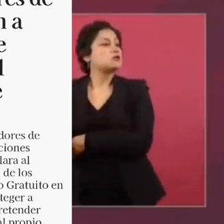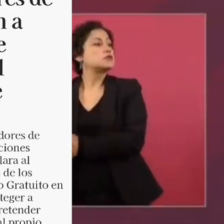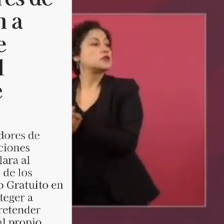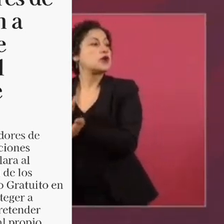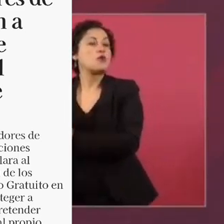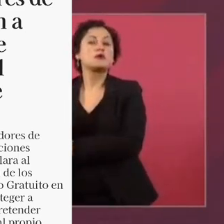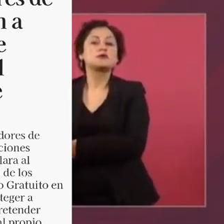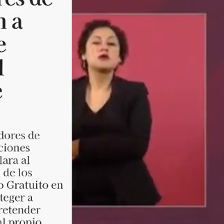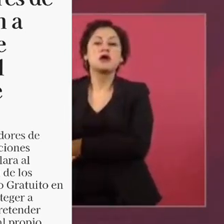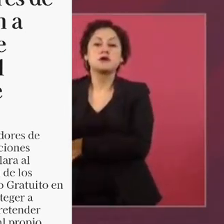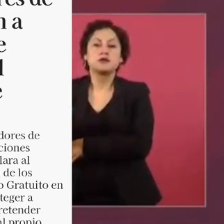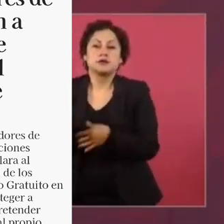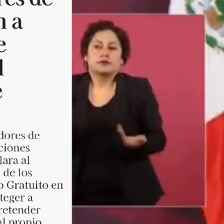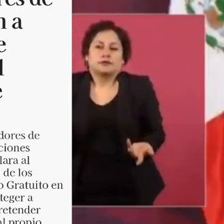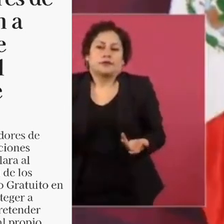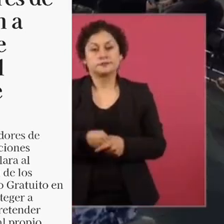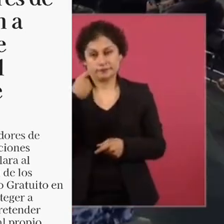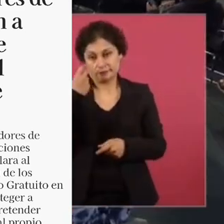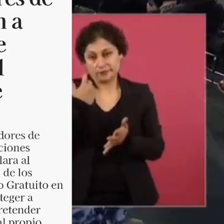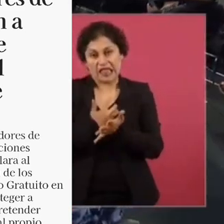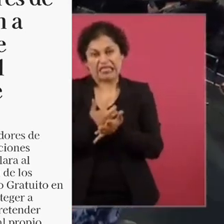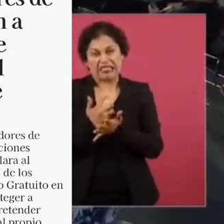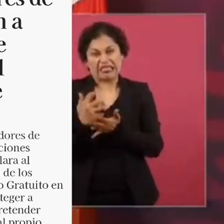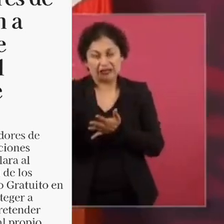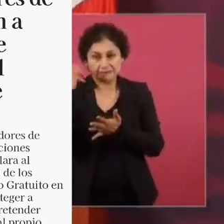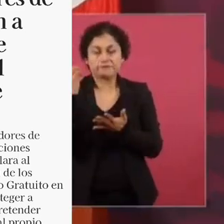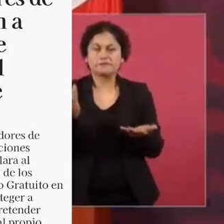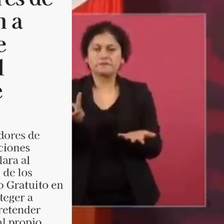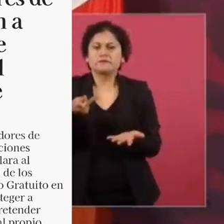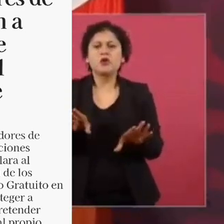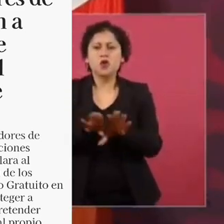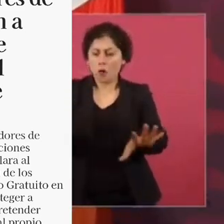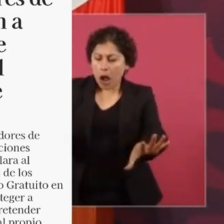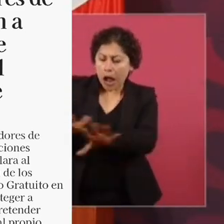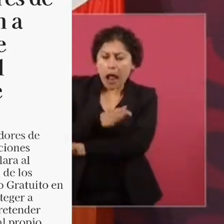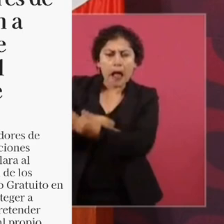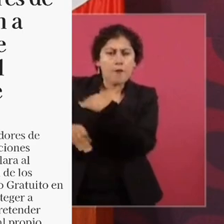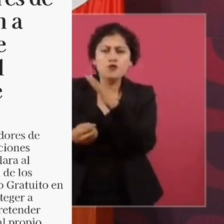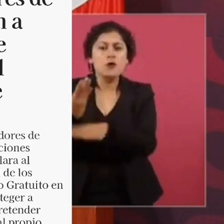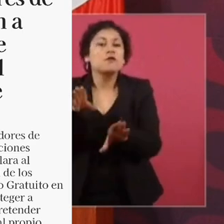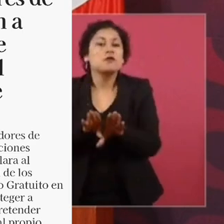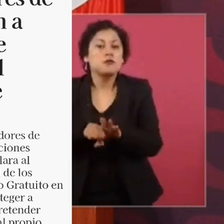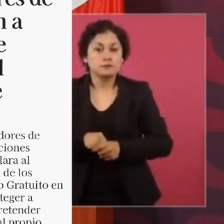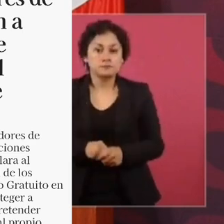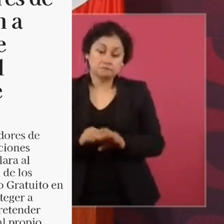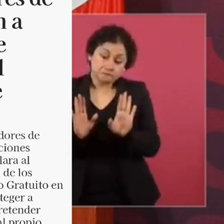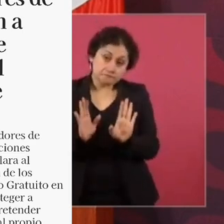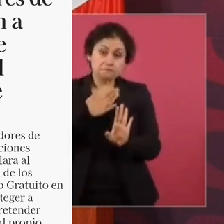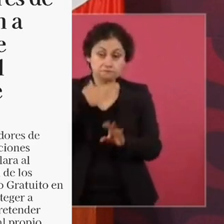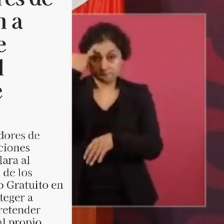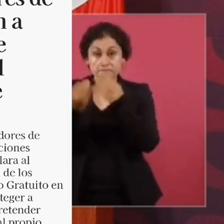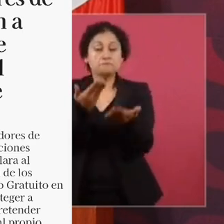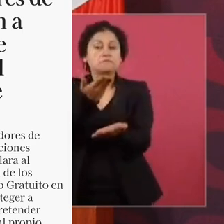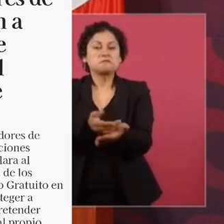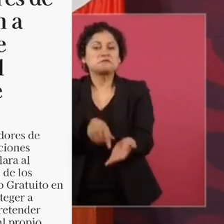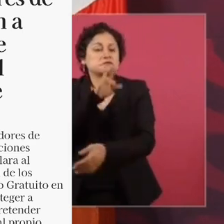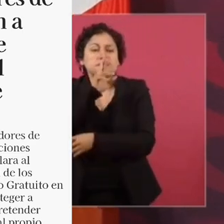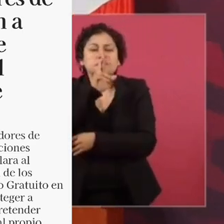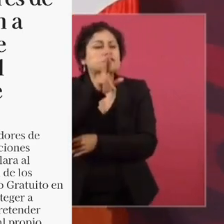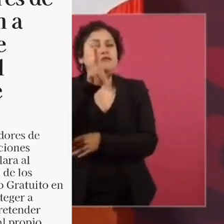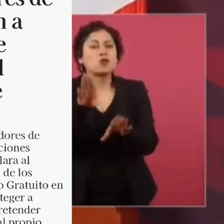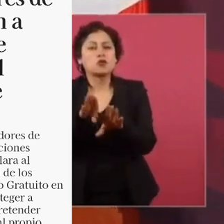No hay ninguna novedad si el pan los puso casi a todos y Cómo renovar el poder judicial la mejor forma es que